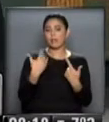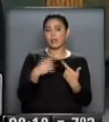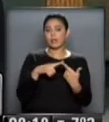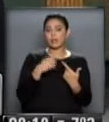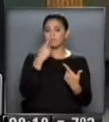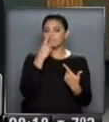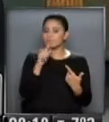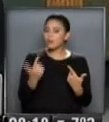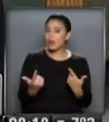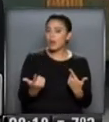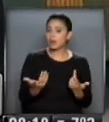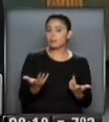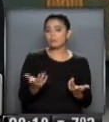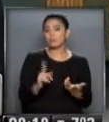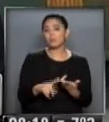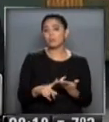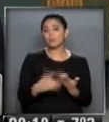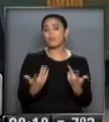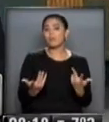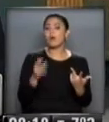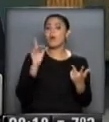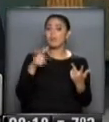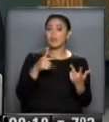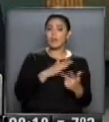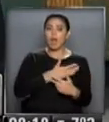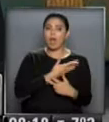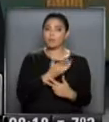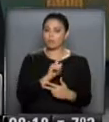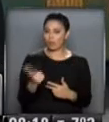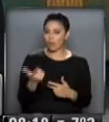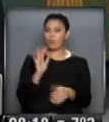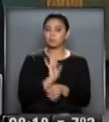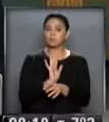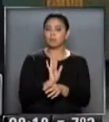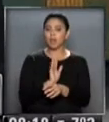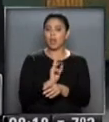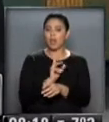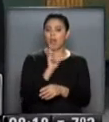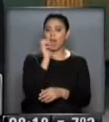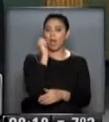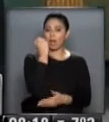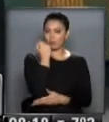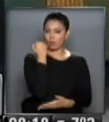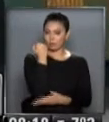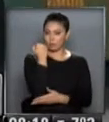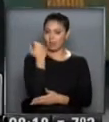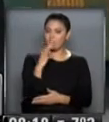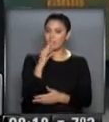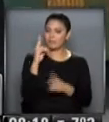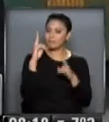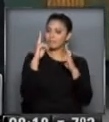interés habría que pensar que también que es un acto opuesto al amor no un acto de egoísmo y el narcisismo que habría que revisar porque